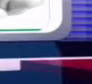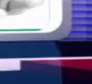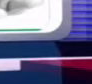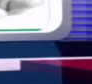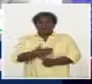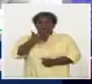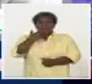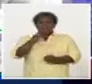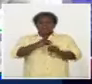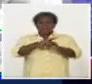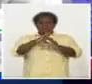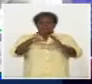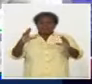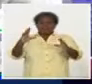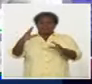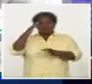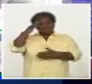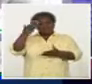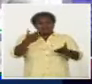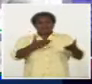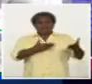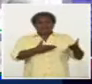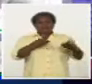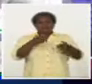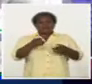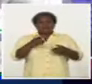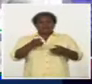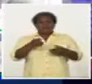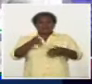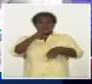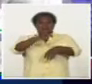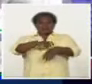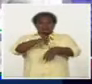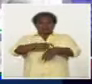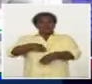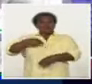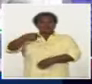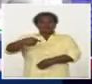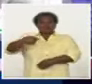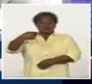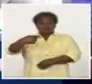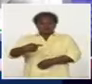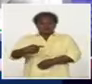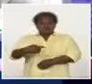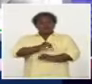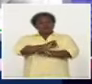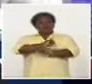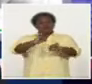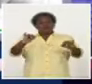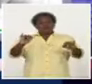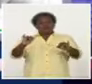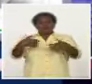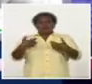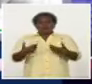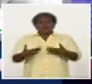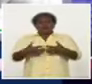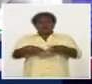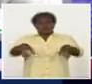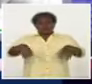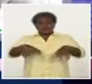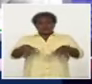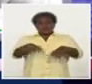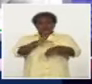Muy buenos días, amigos, bienvenidos a este espacio que en cada jornada llega hasta ustedes para brindarles una actualización de la situación